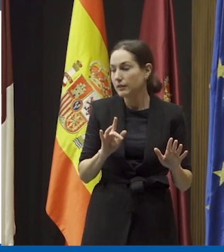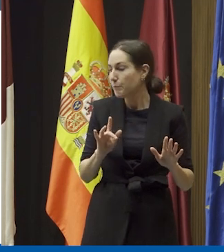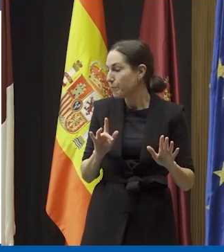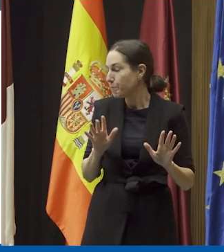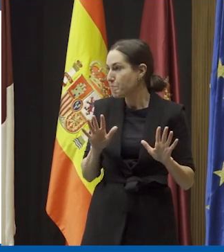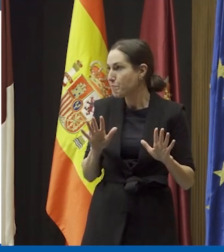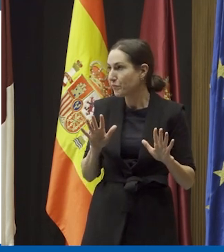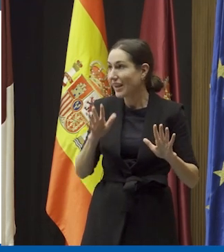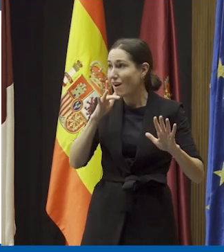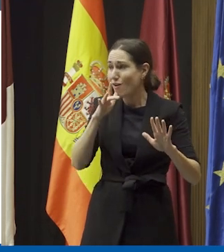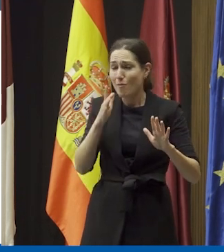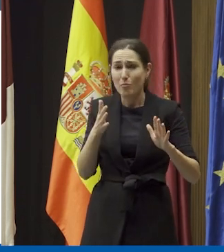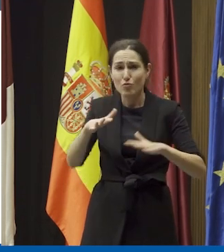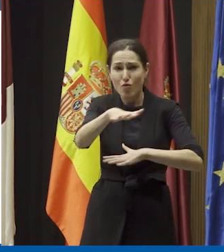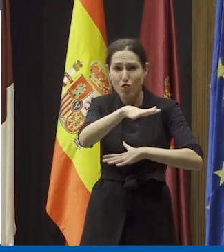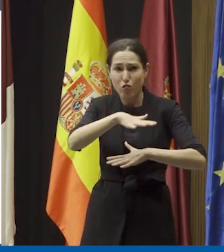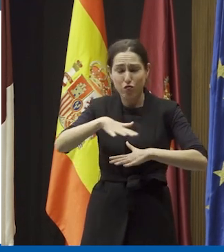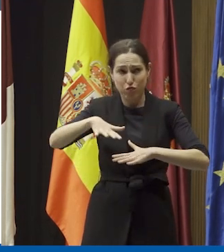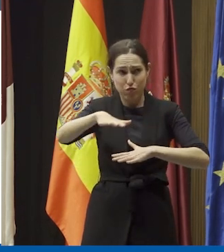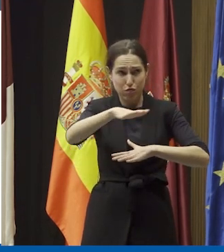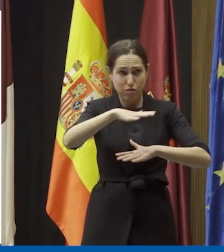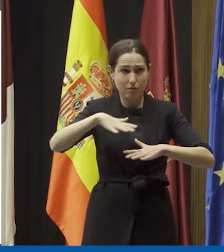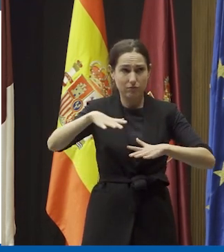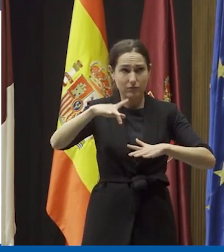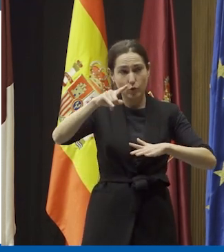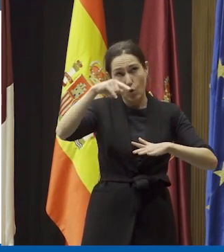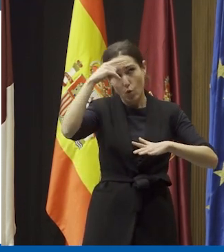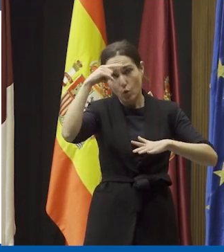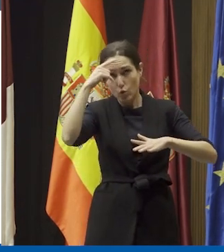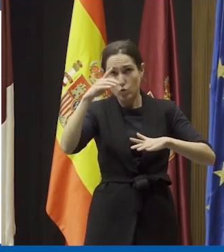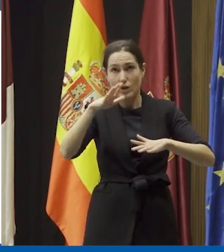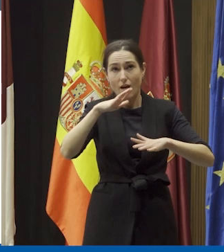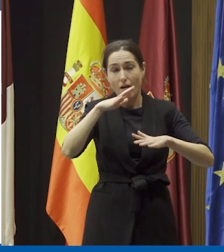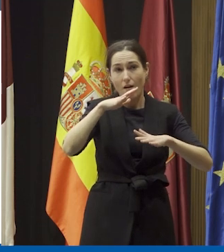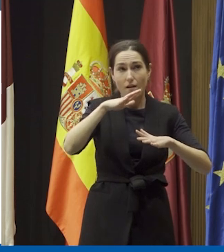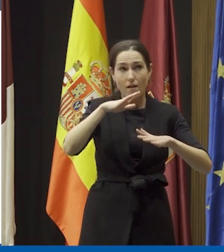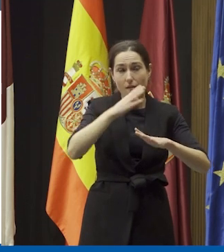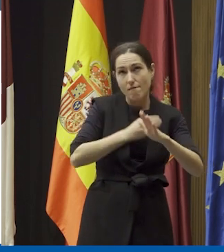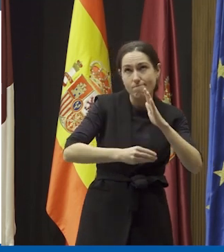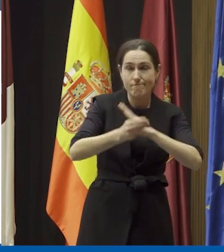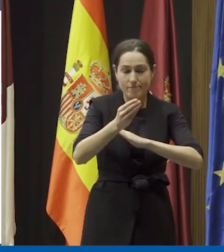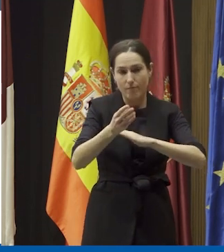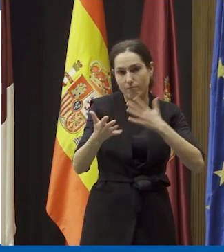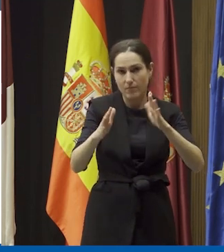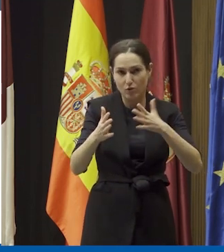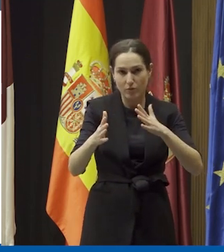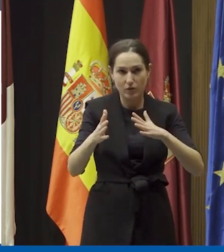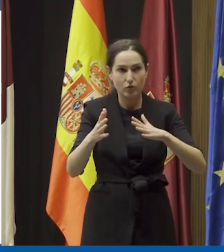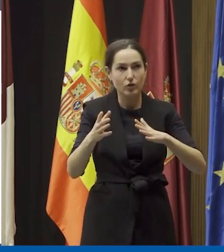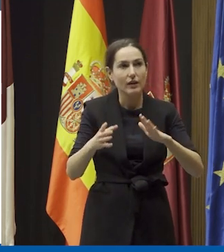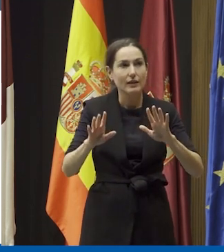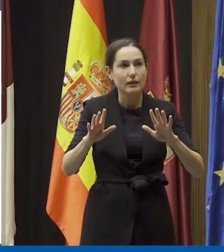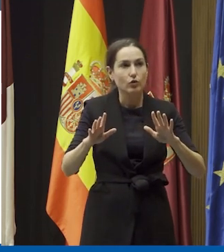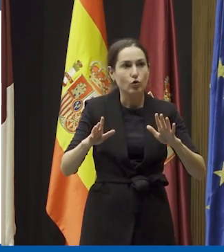remontar a las zonas donde la cultura, al menos occidental y oriental, nació. En la tierra entre